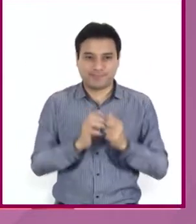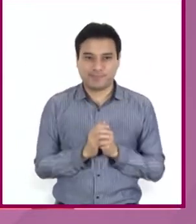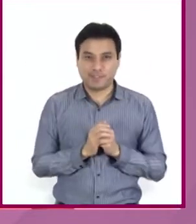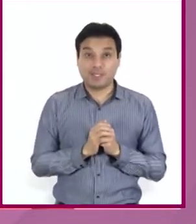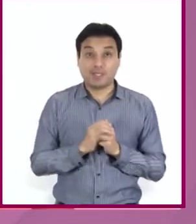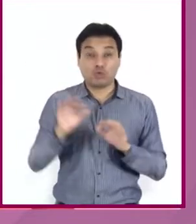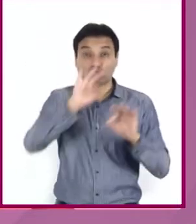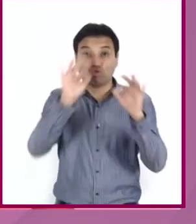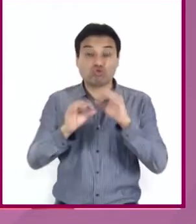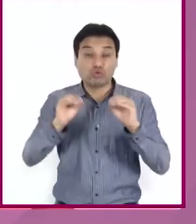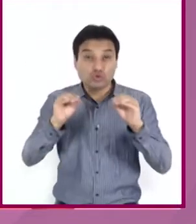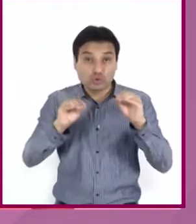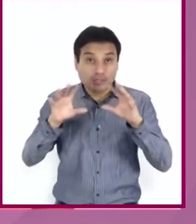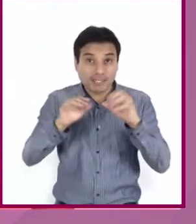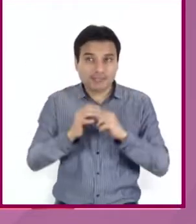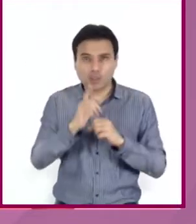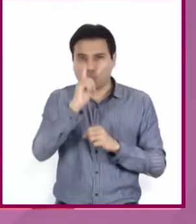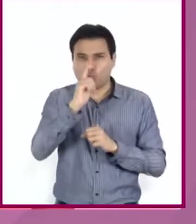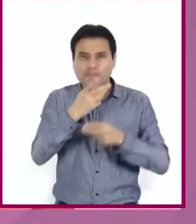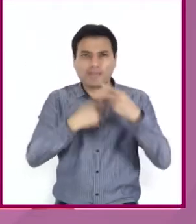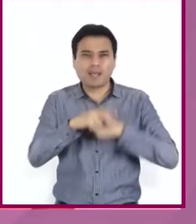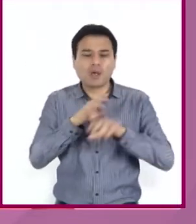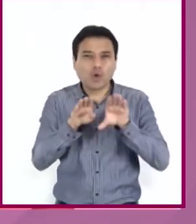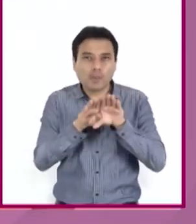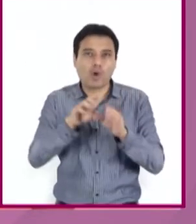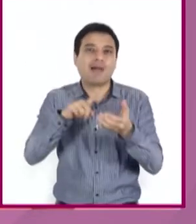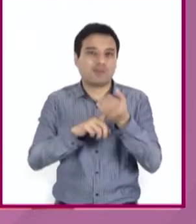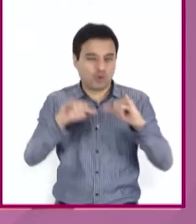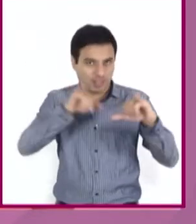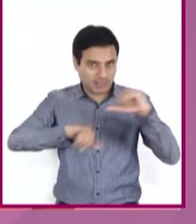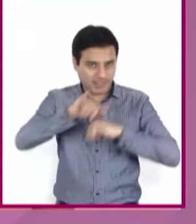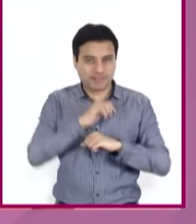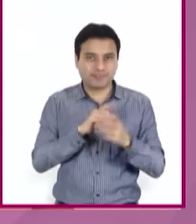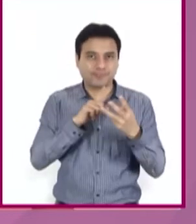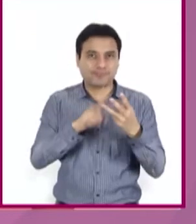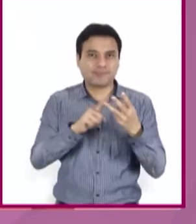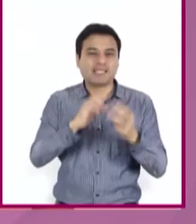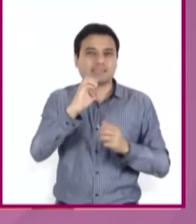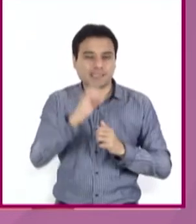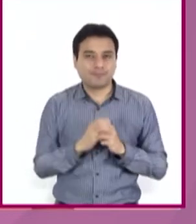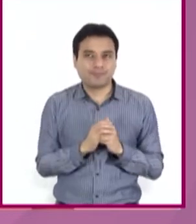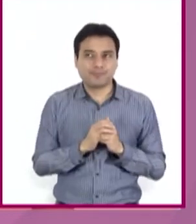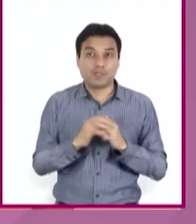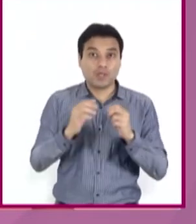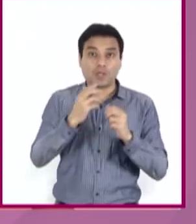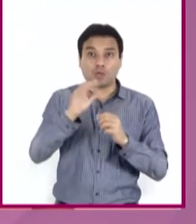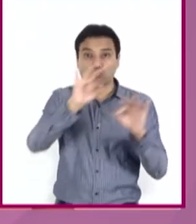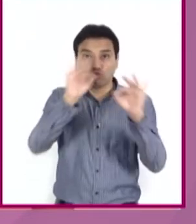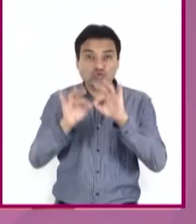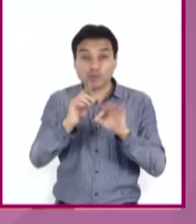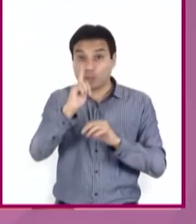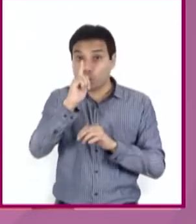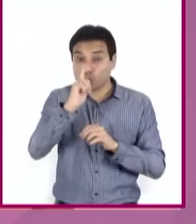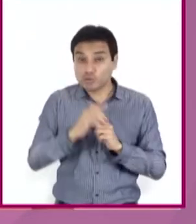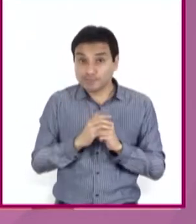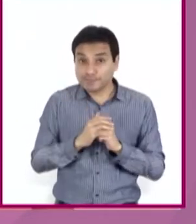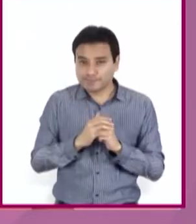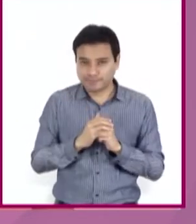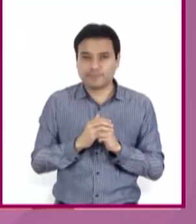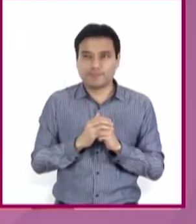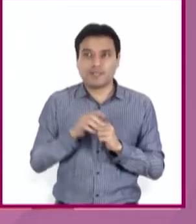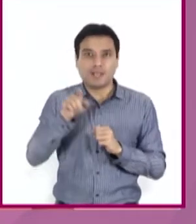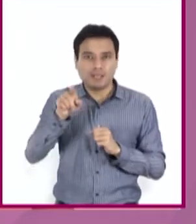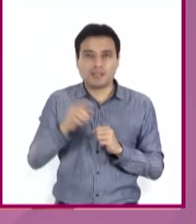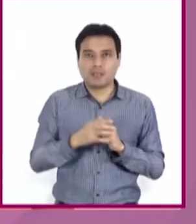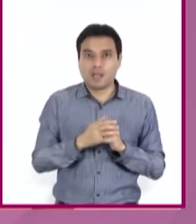luciérnagas crean luz mediante una reacción química. O C. Las luciérnagas convierten los metales en oro